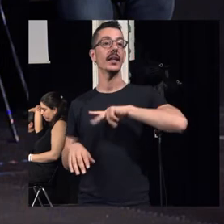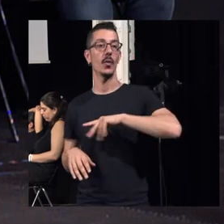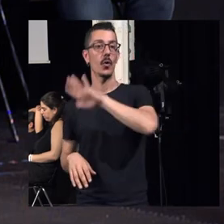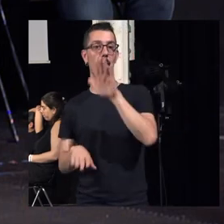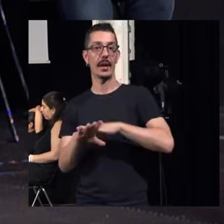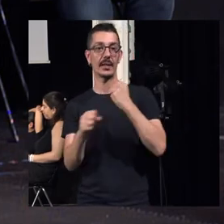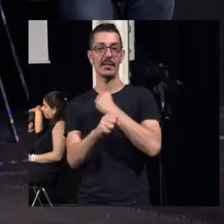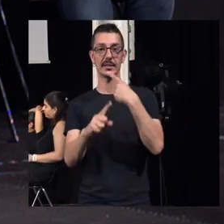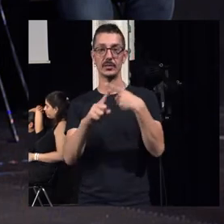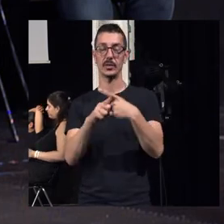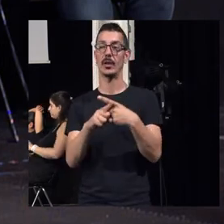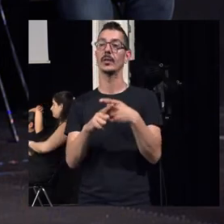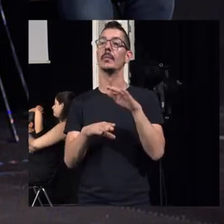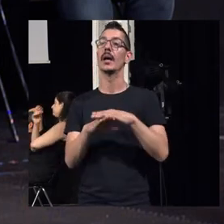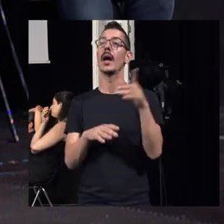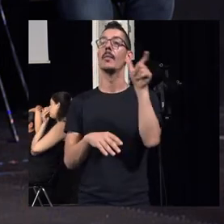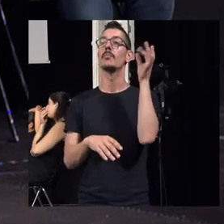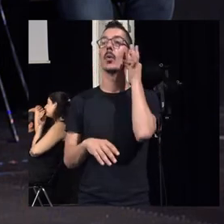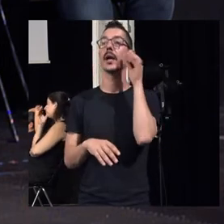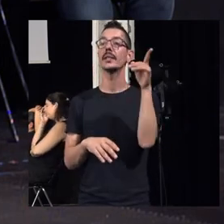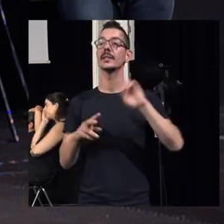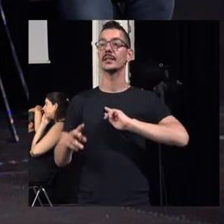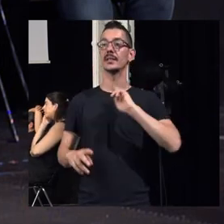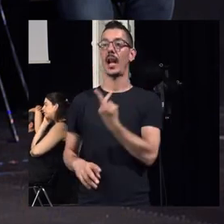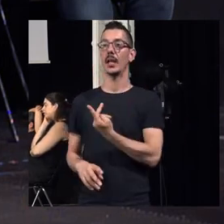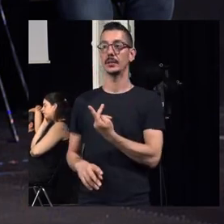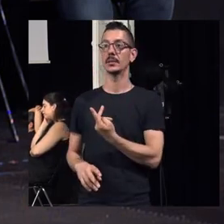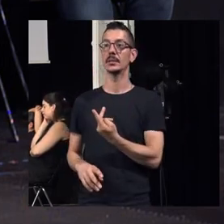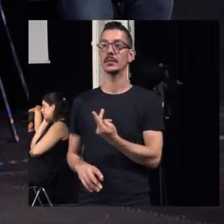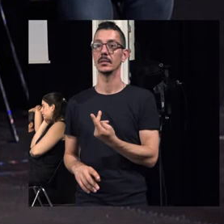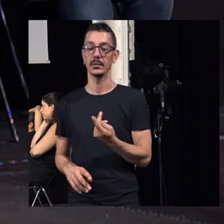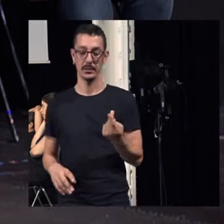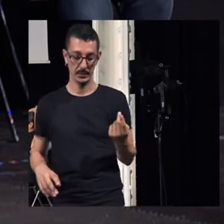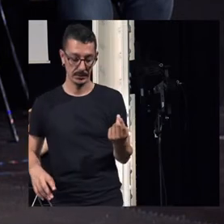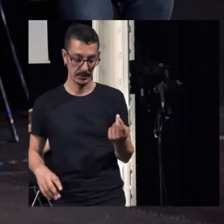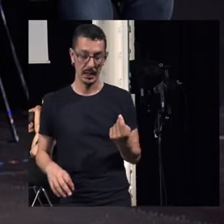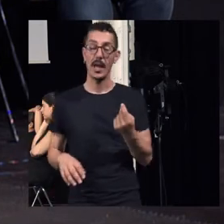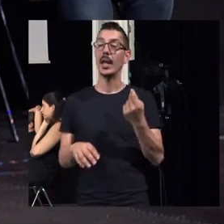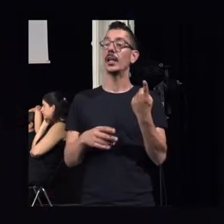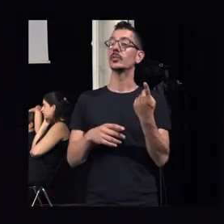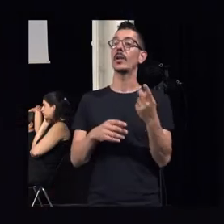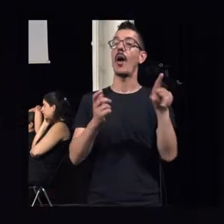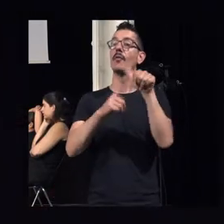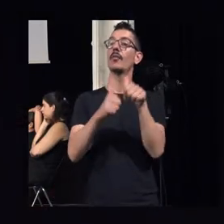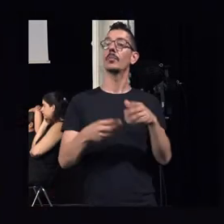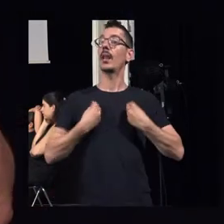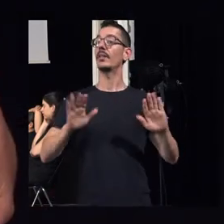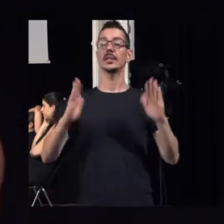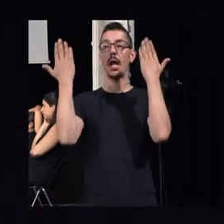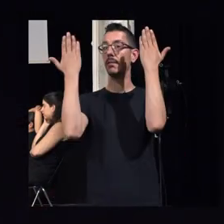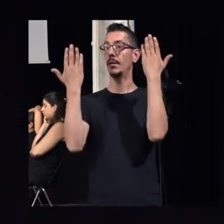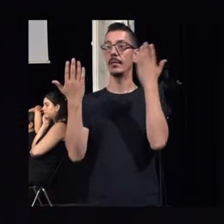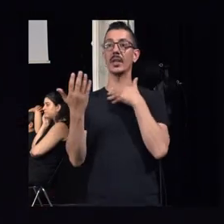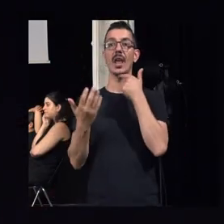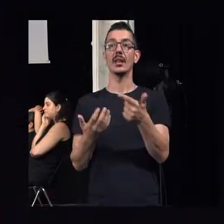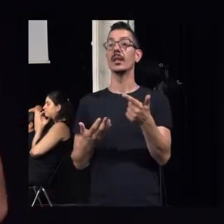todo para las mujeres trans, un hecho de salvar la vida misma. O sea, muchas veces aquí puede ser